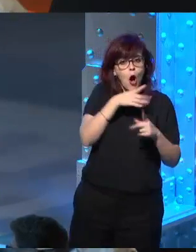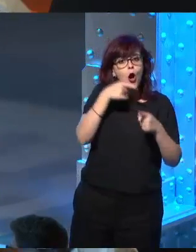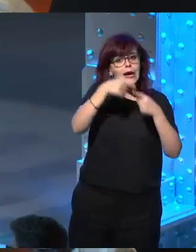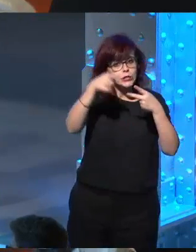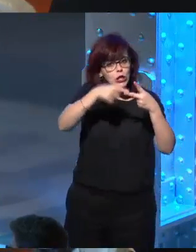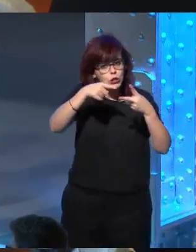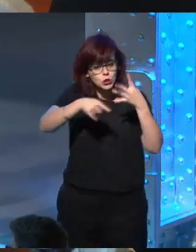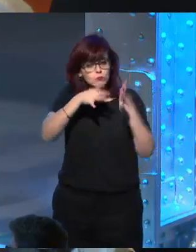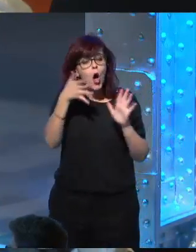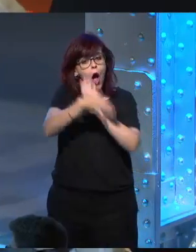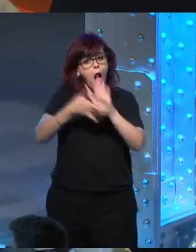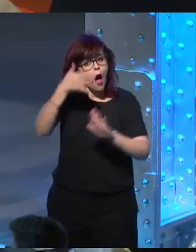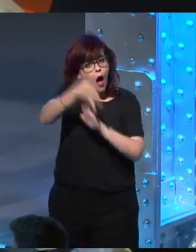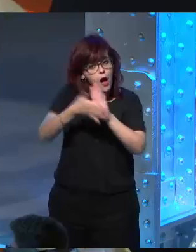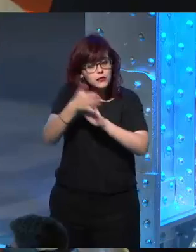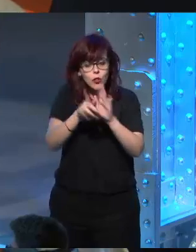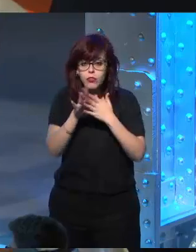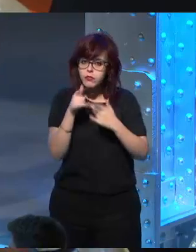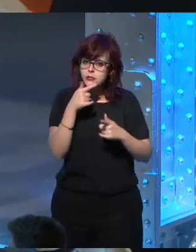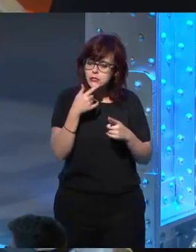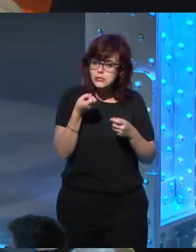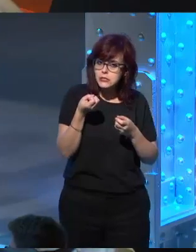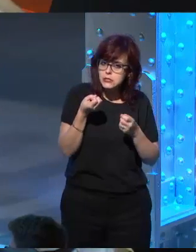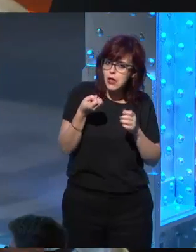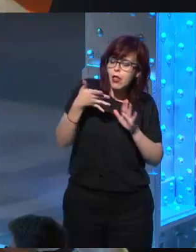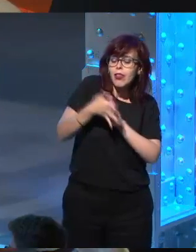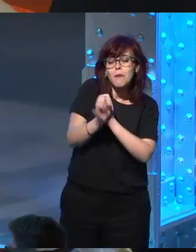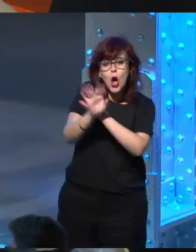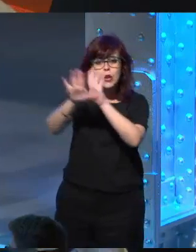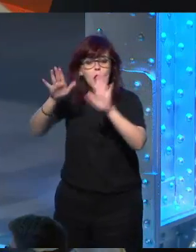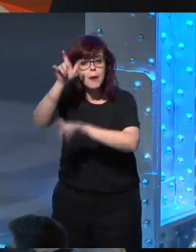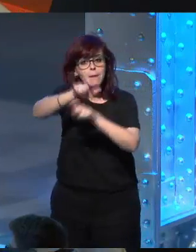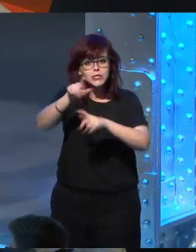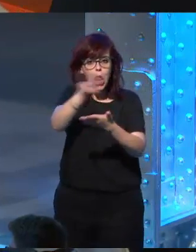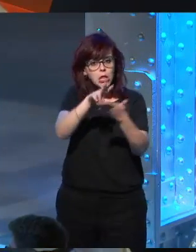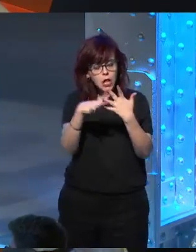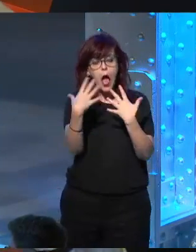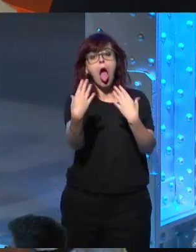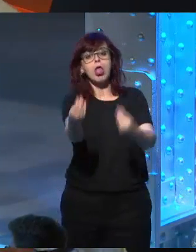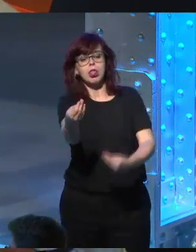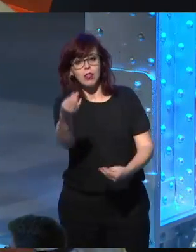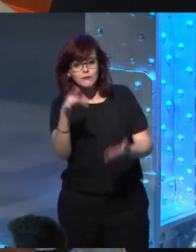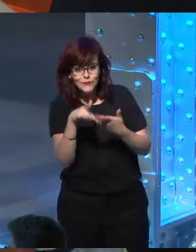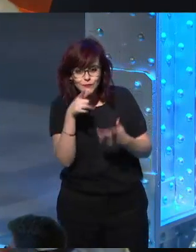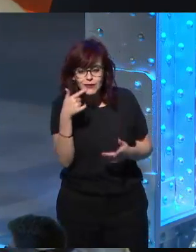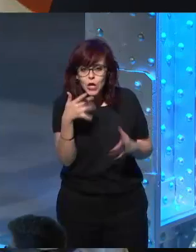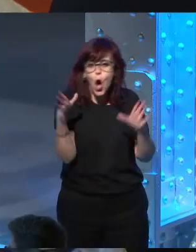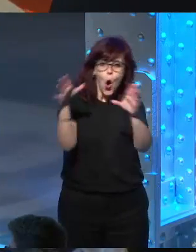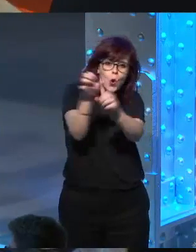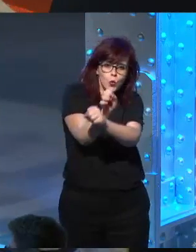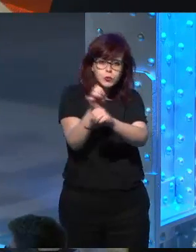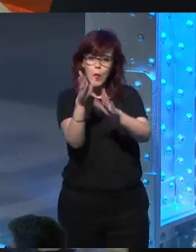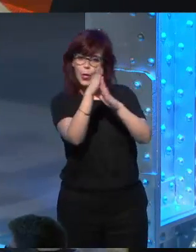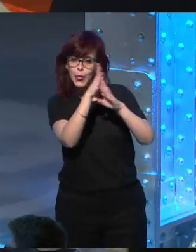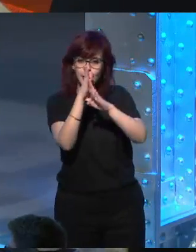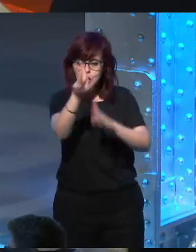cual. Y en el camino que tú escribes, explicarlo. Y que el lector sepa desde dónde tú hablas. Y que en ningún momento se lo ocultes.